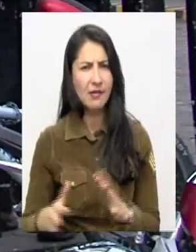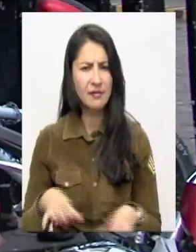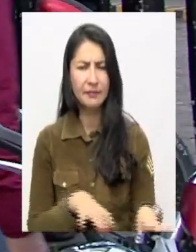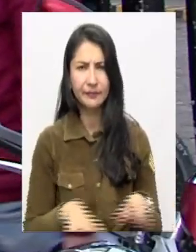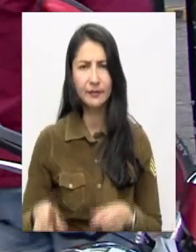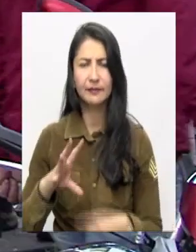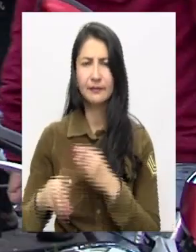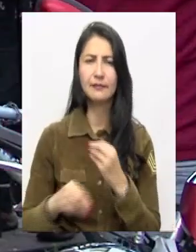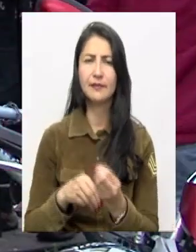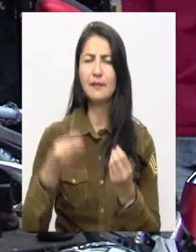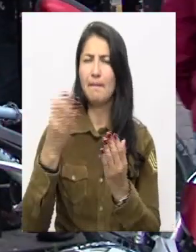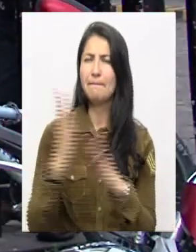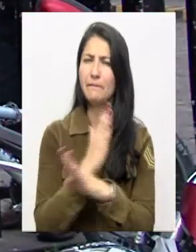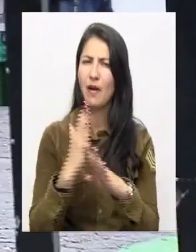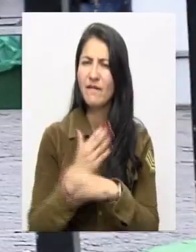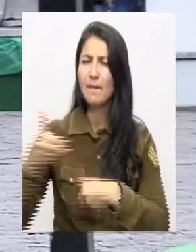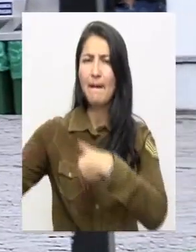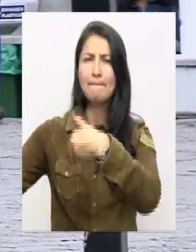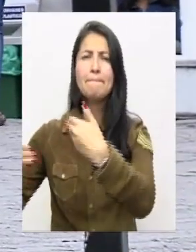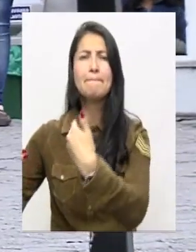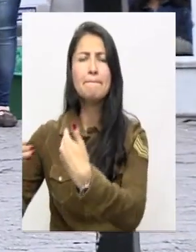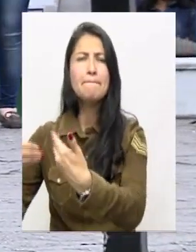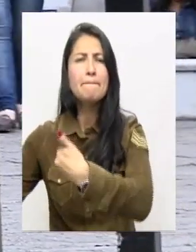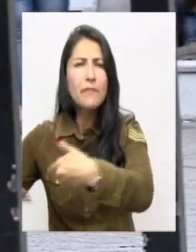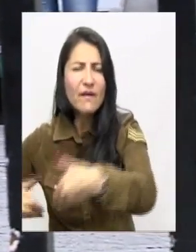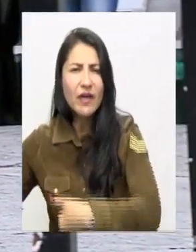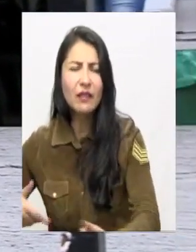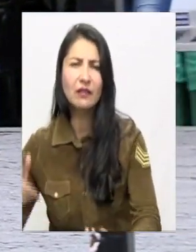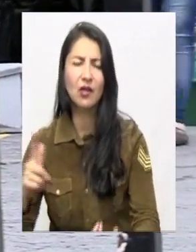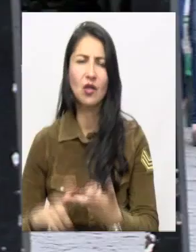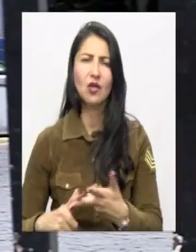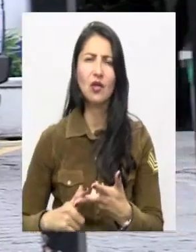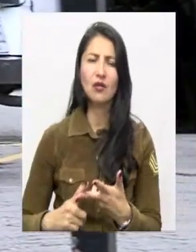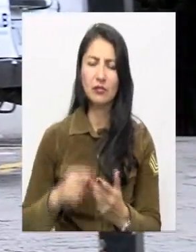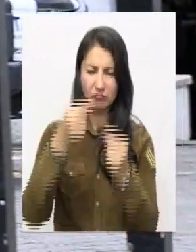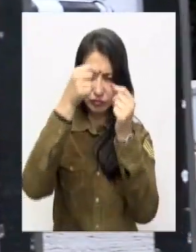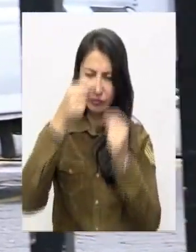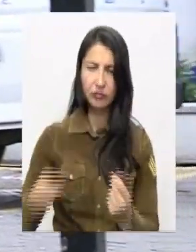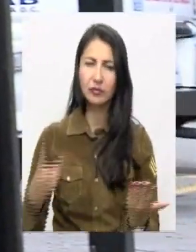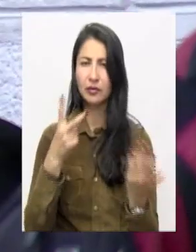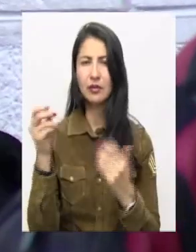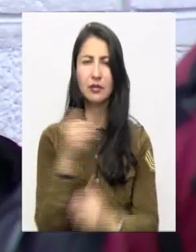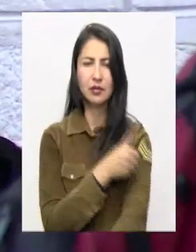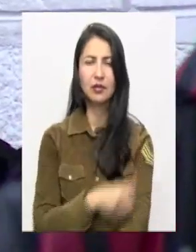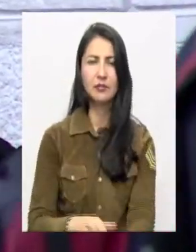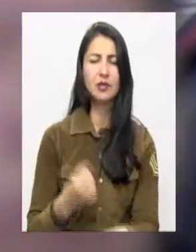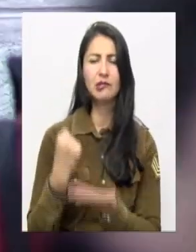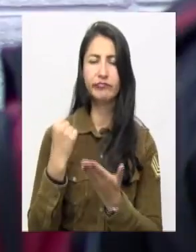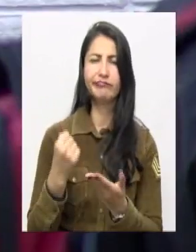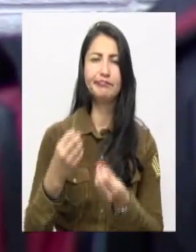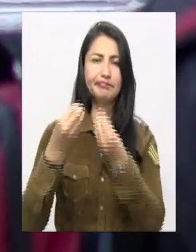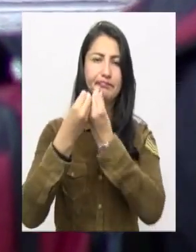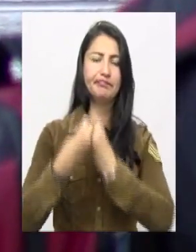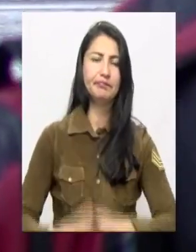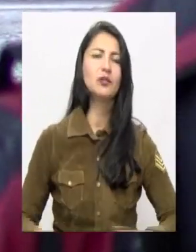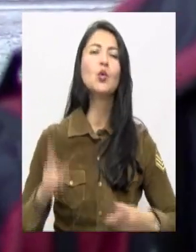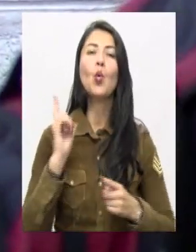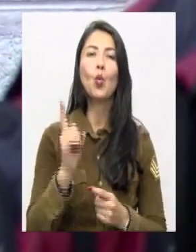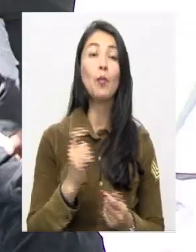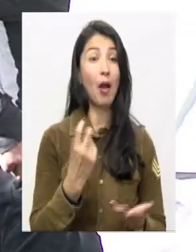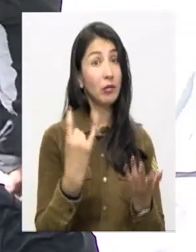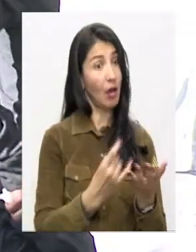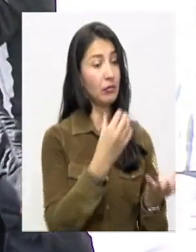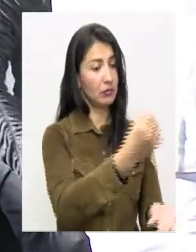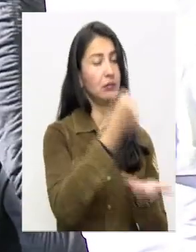contractuales, problemas con los proveedores y estableció un hallazgo fiscal por 700 millones de pesos por haber utilizado recursos